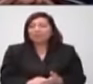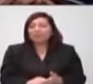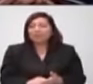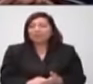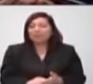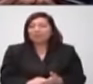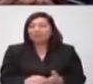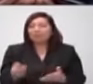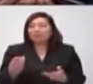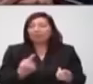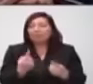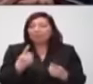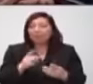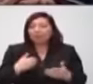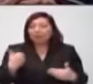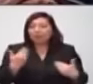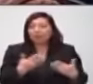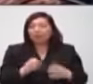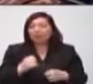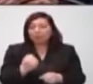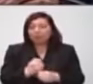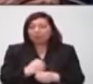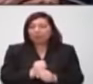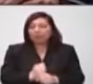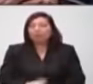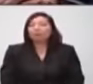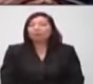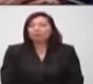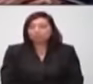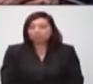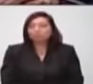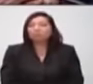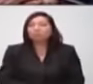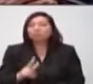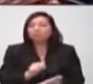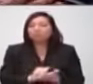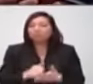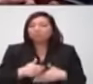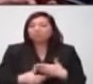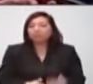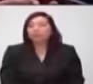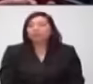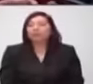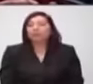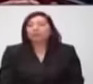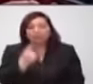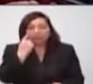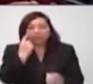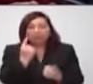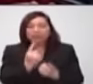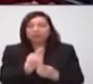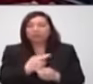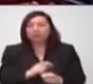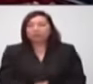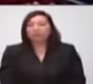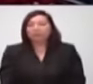un colector alterno para poder proseguir con la ejecución de la obra. Exacto, 3 meses. Y lo siguiente fue, como es de conocimiento público,